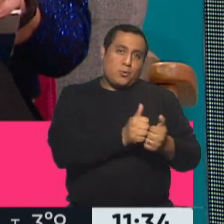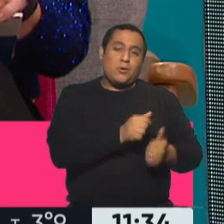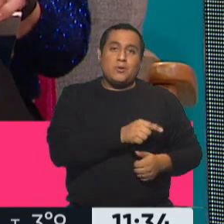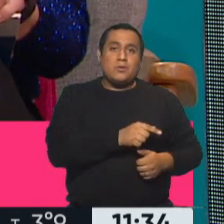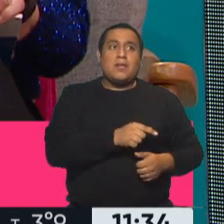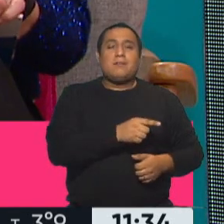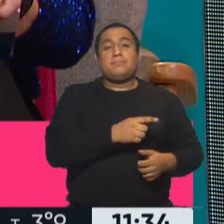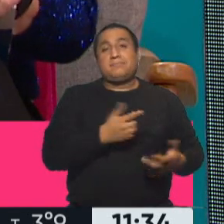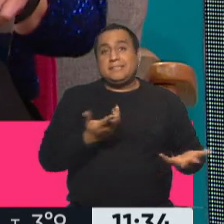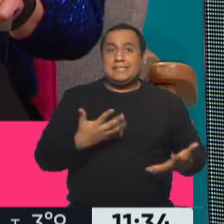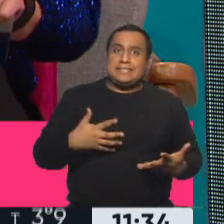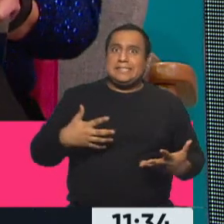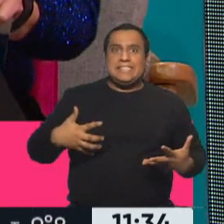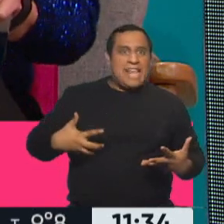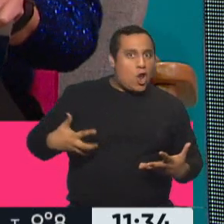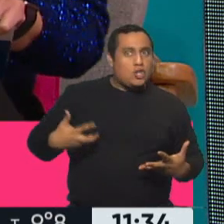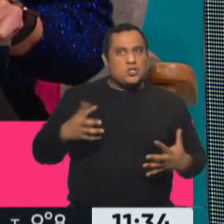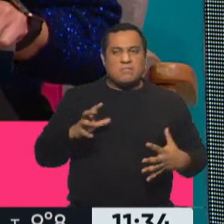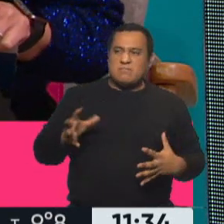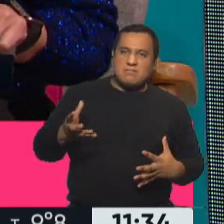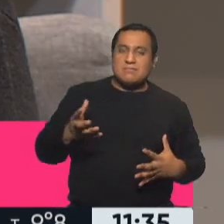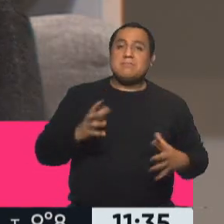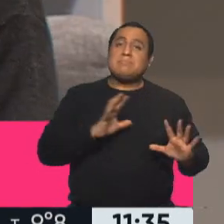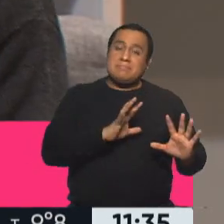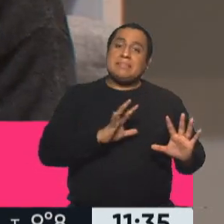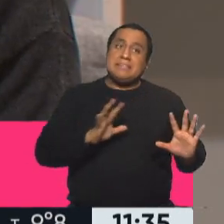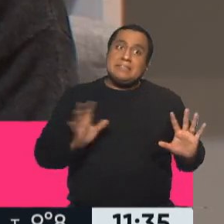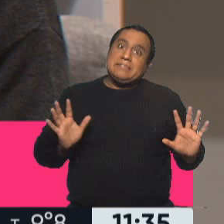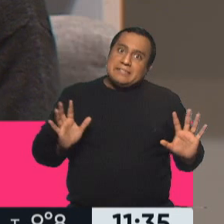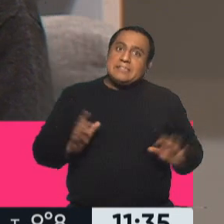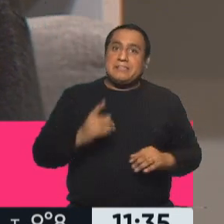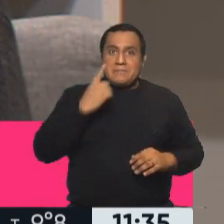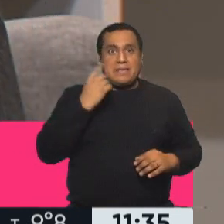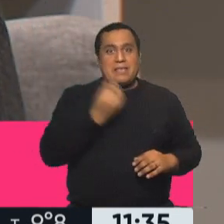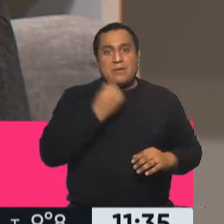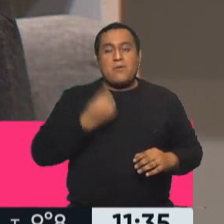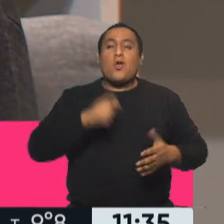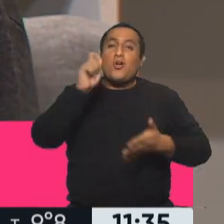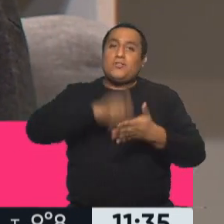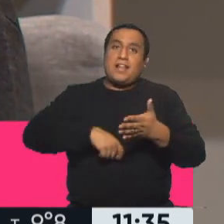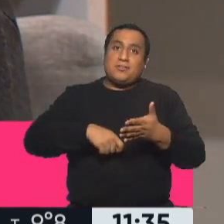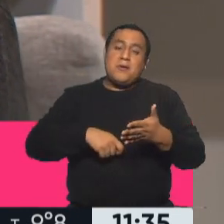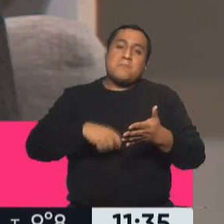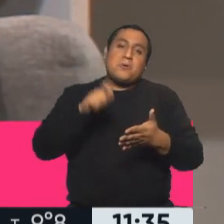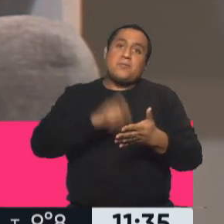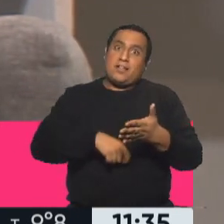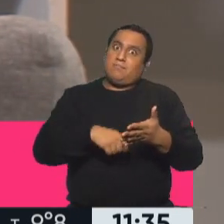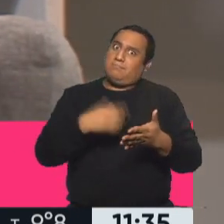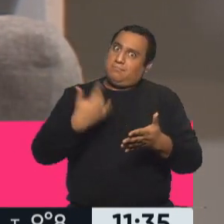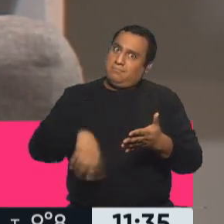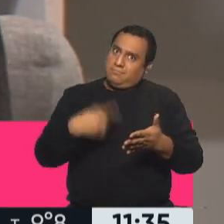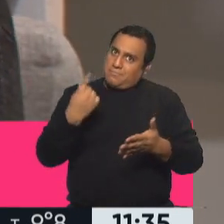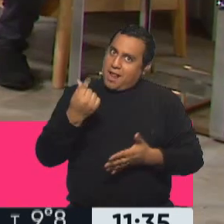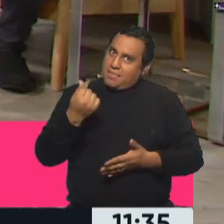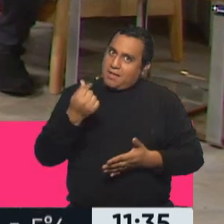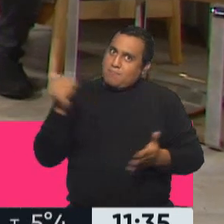claro. Era celoso, David. Pero no, bueno, son contratos. La viva, la claro. Son contratos, imagínate, de millonarios. Mucho